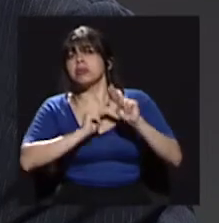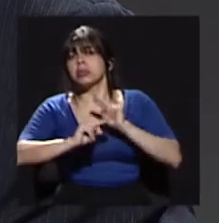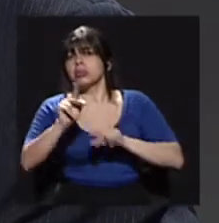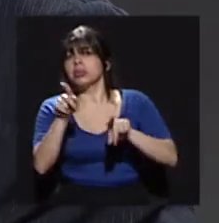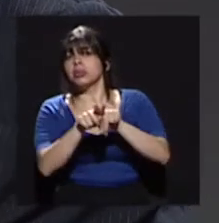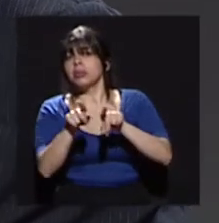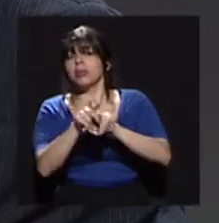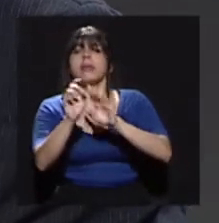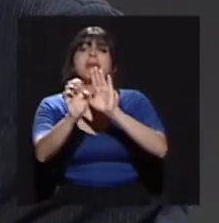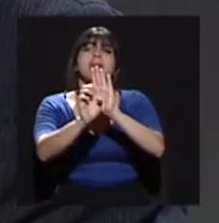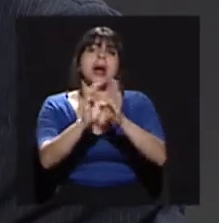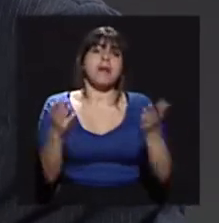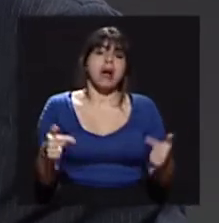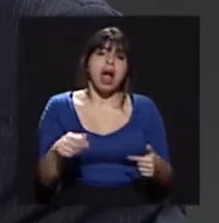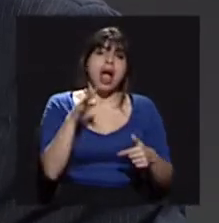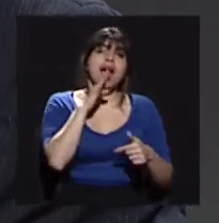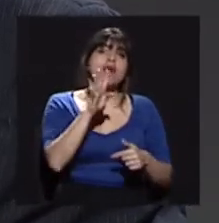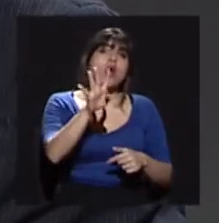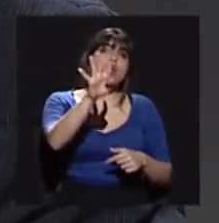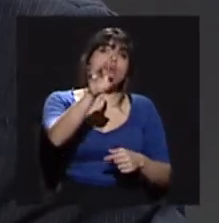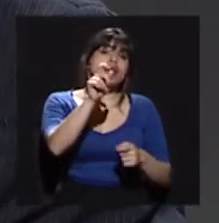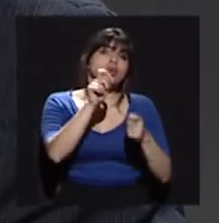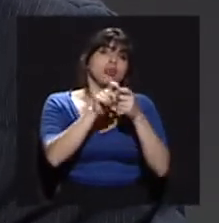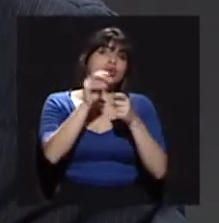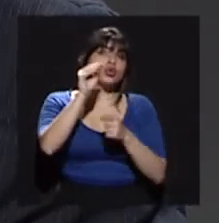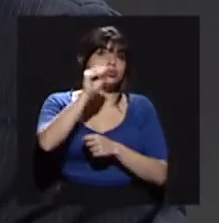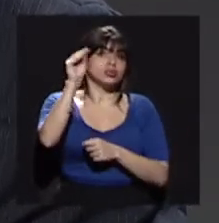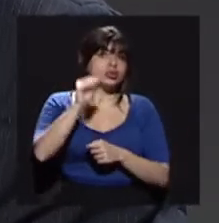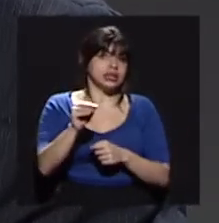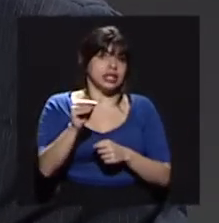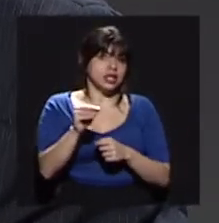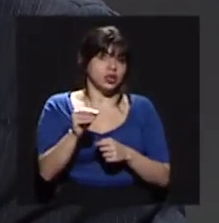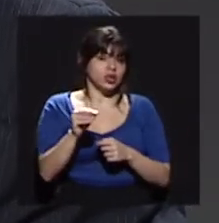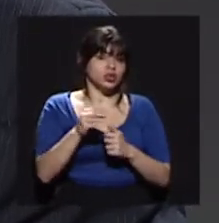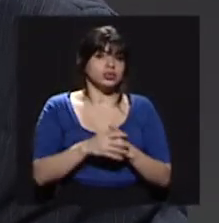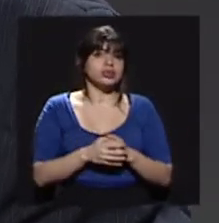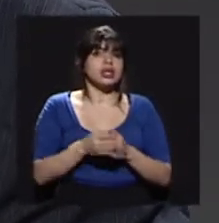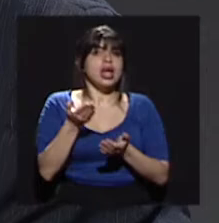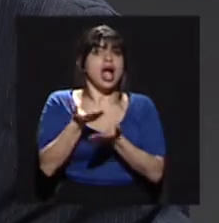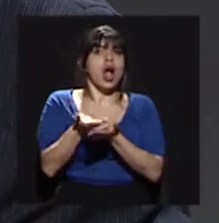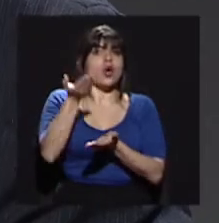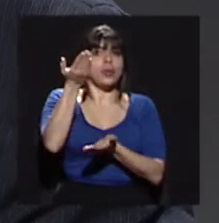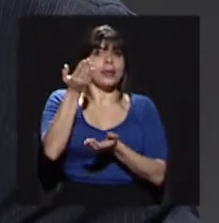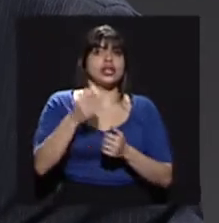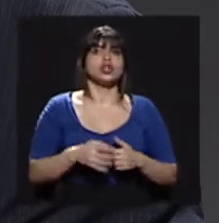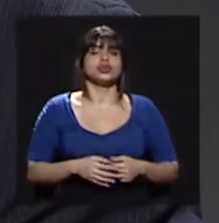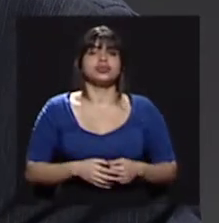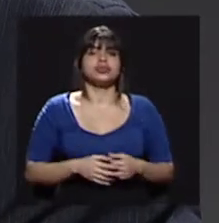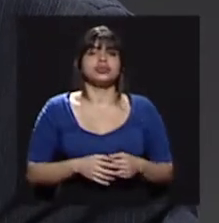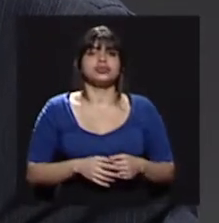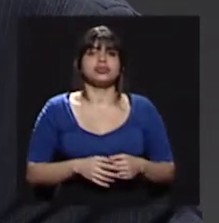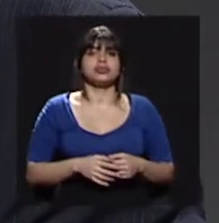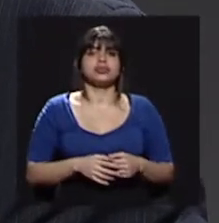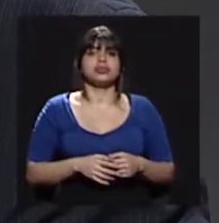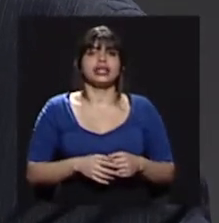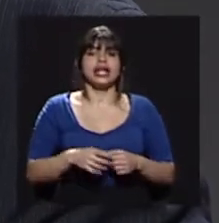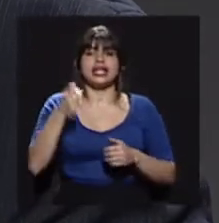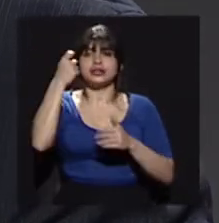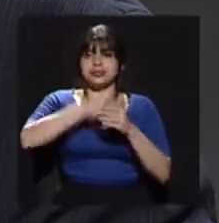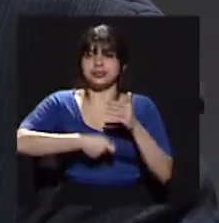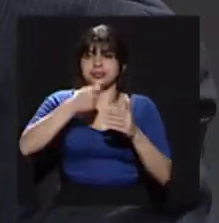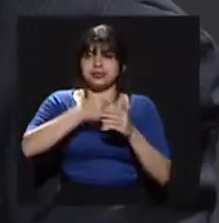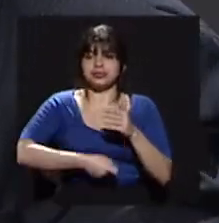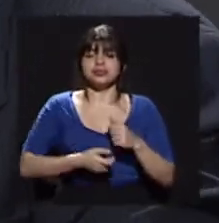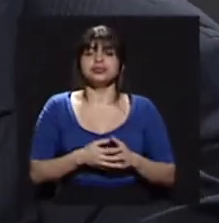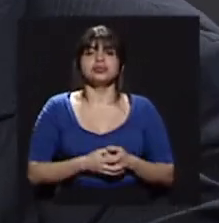por ejemplo aquí se habla de cuatro puntos porcentuales de aumento en la tasa tributaria